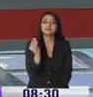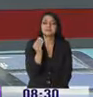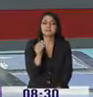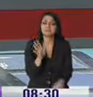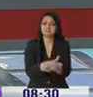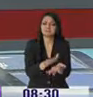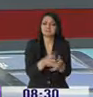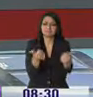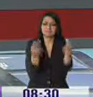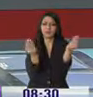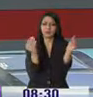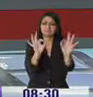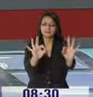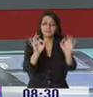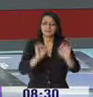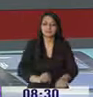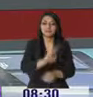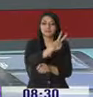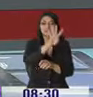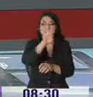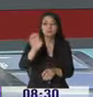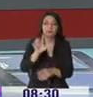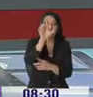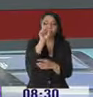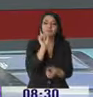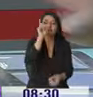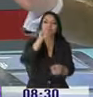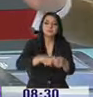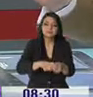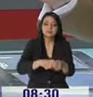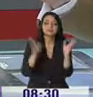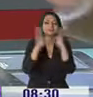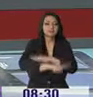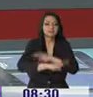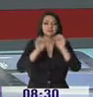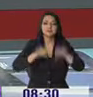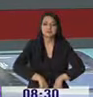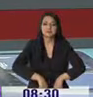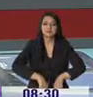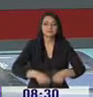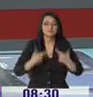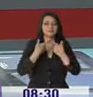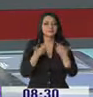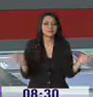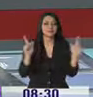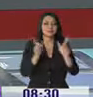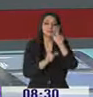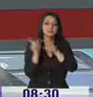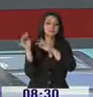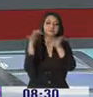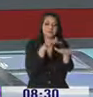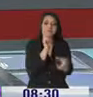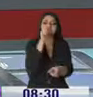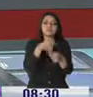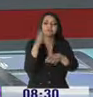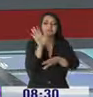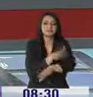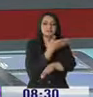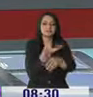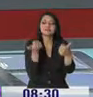muchachos, a prepararse. 24 de julio, inscripciones son totalmente gratuitas, disponibles para que todos estemos así con la musiquita y